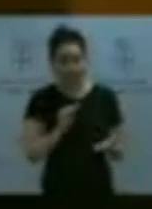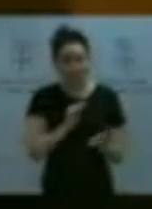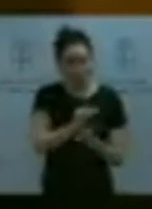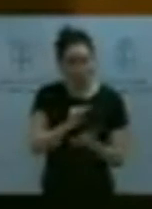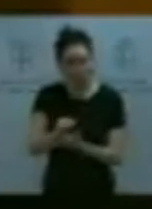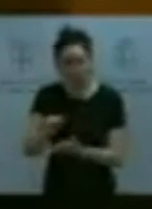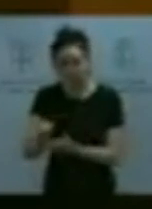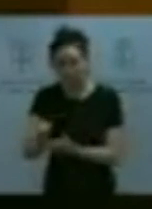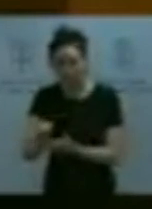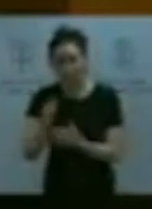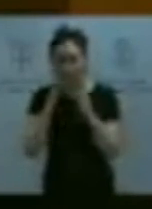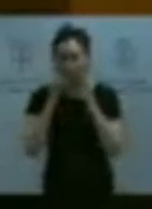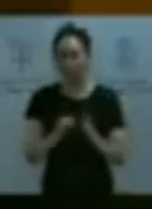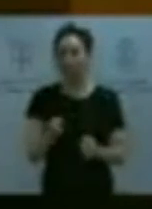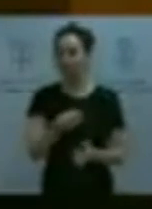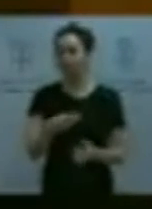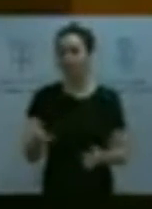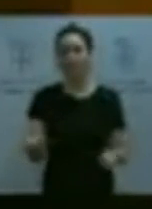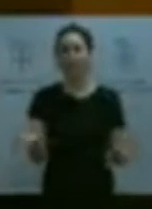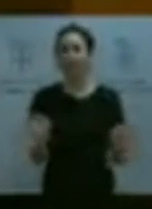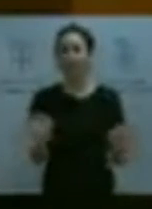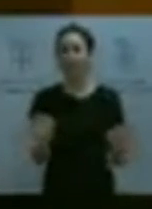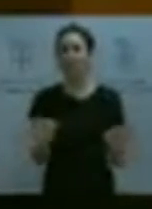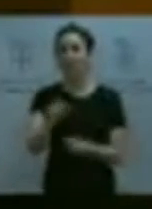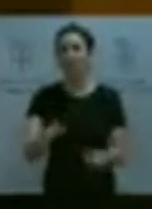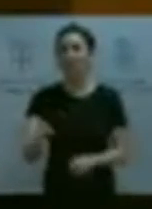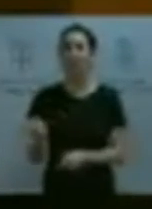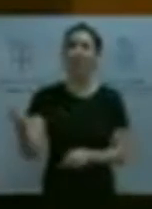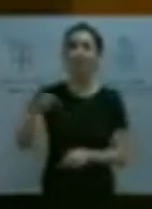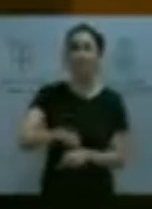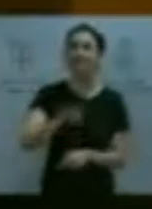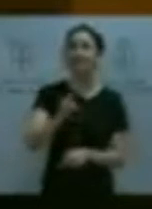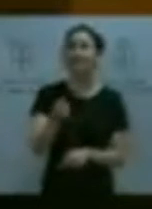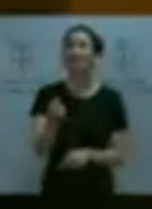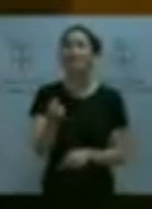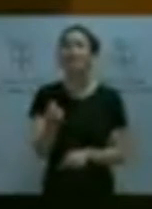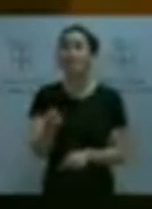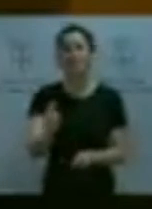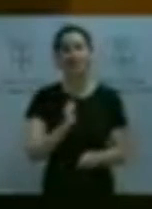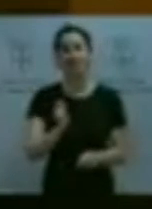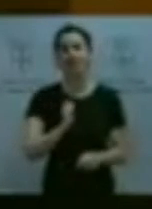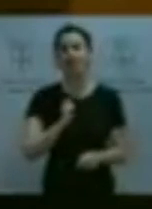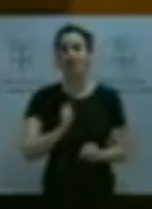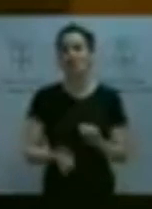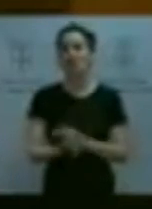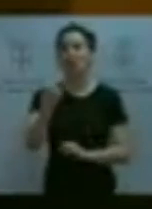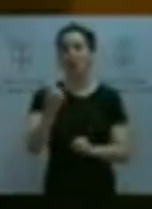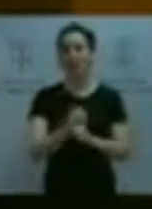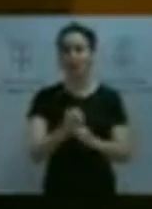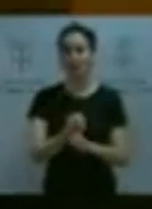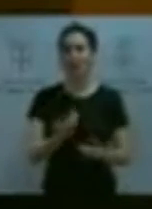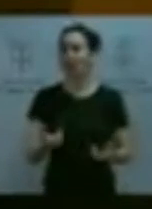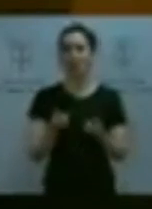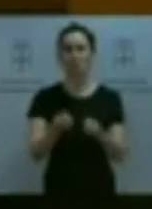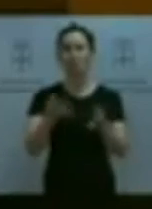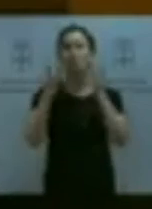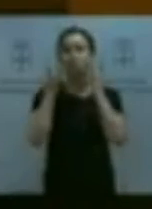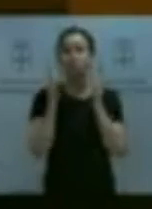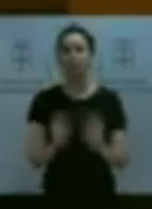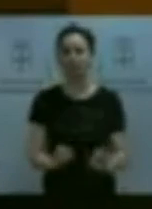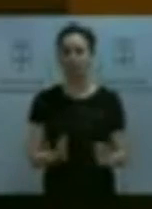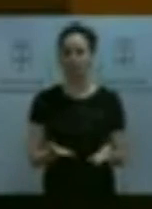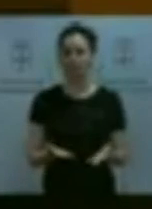que dejen dinero, que creen riqueza y que creen empleo. Y este, y las cifras son muy rotundas, consejero, no es el camino.